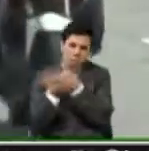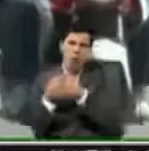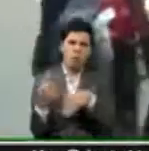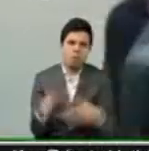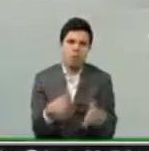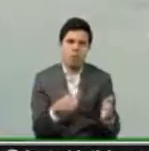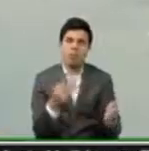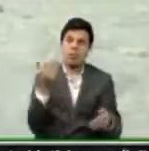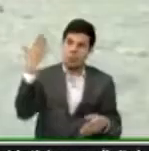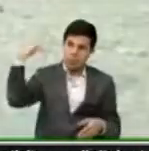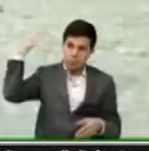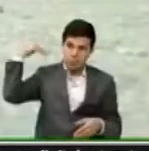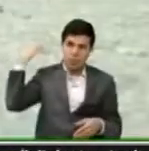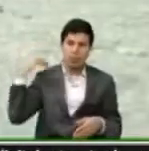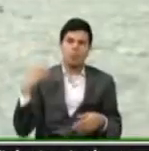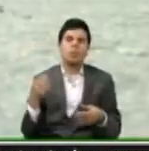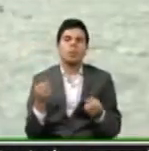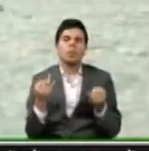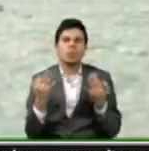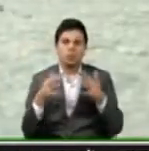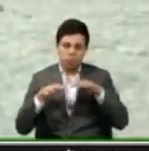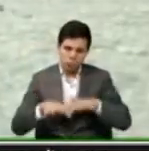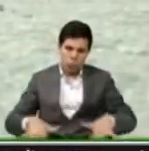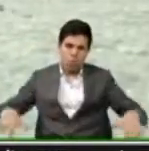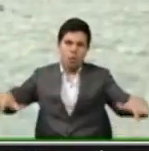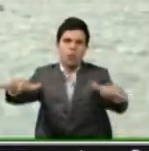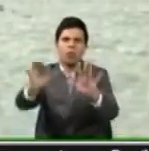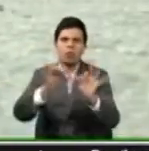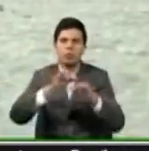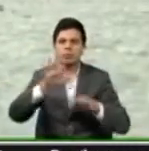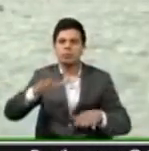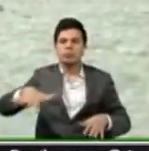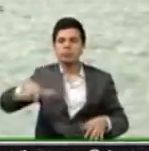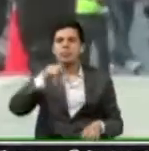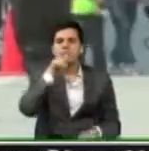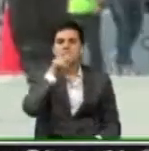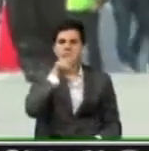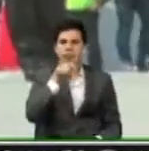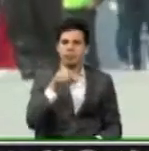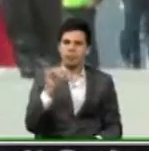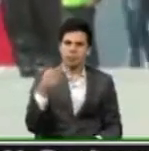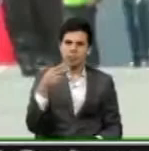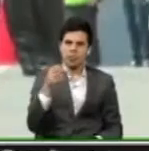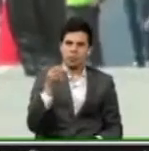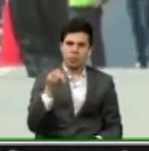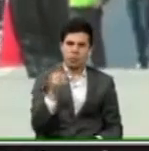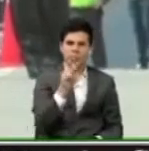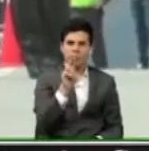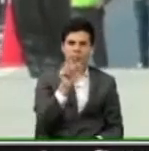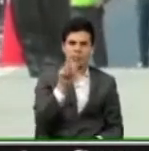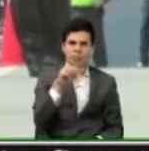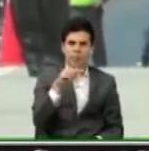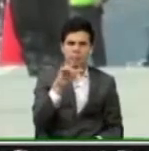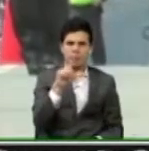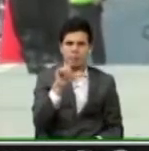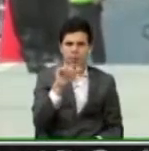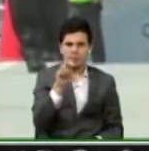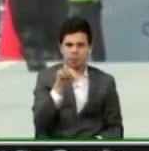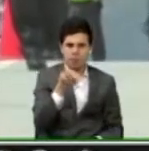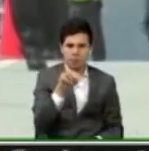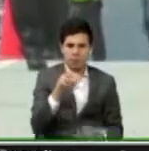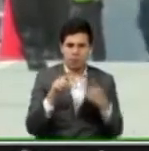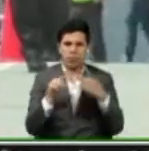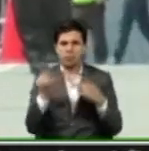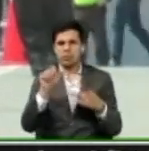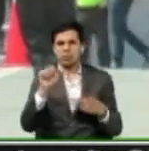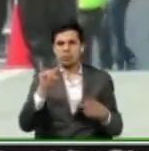dos últimos casos se registraron en el área metropolitana de Bucaramanga, donde John Franklin Martínez, de 38 años, y Saúl